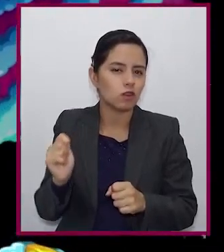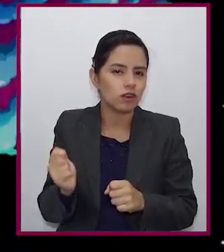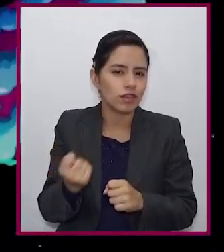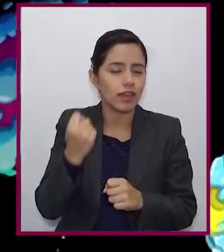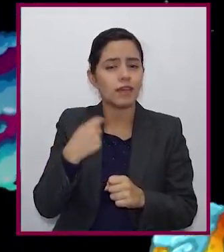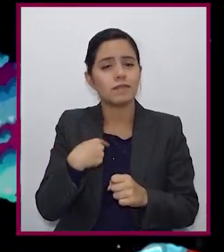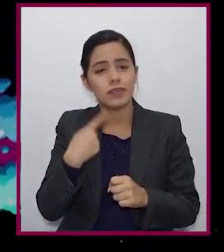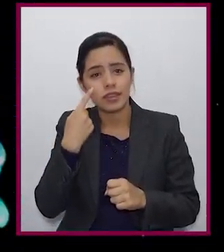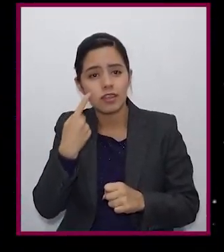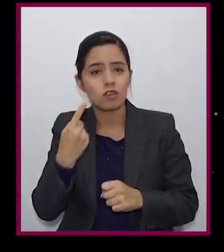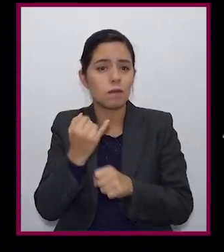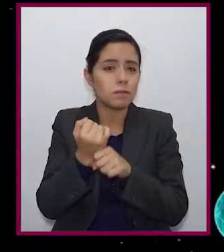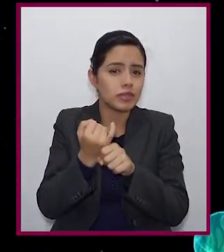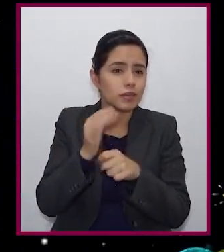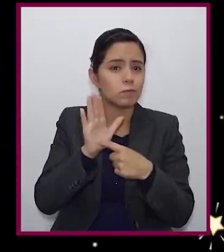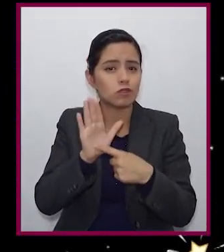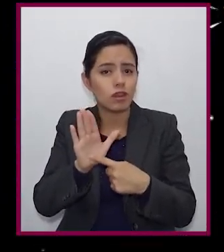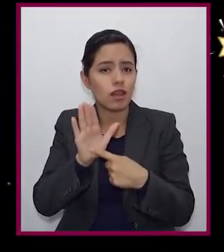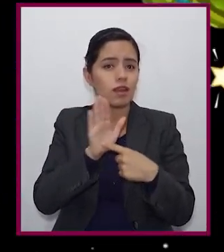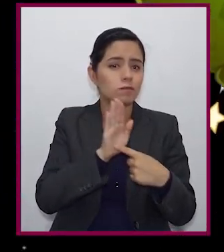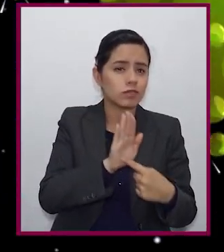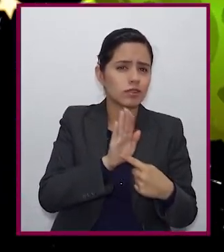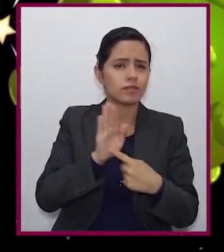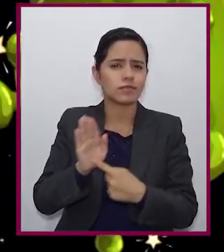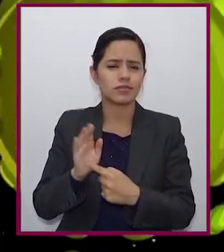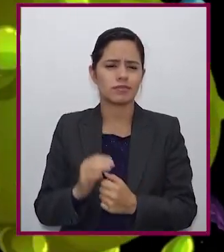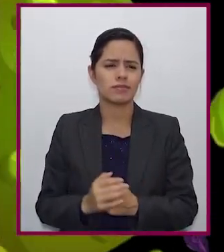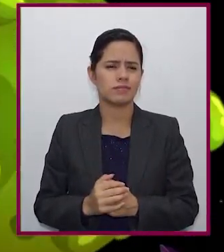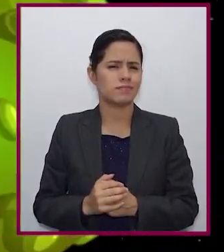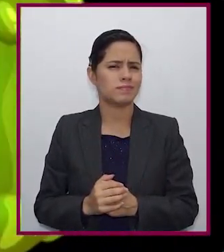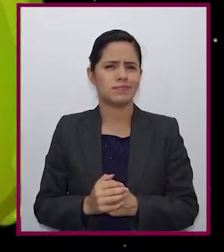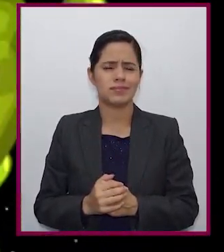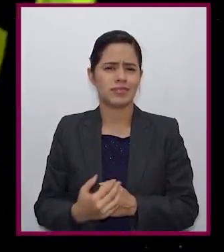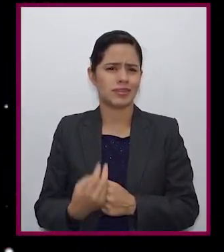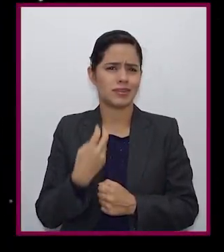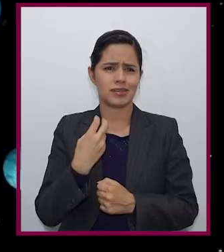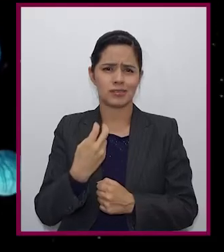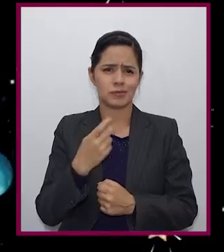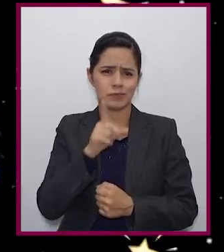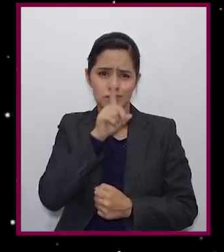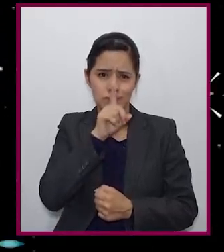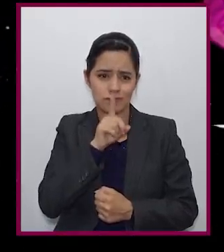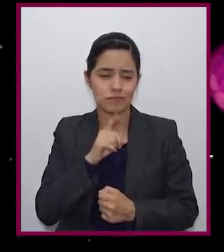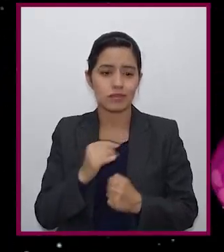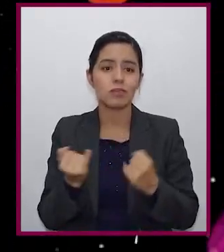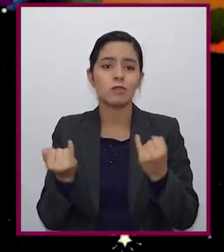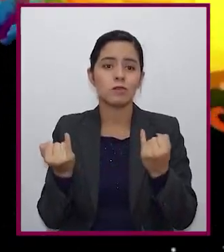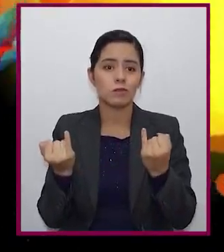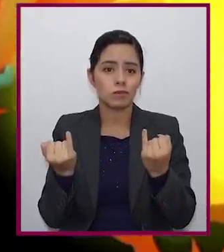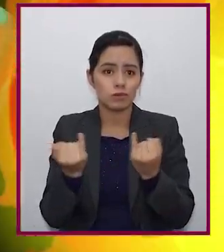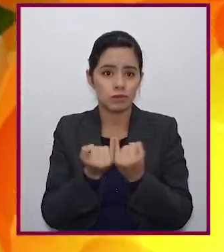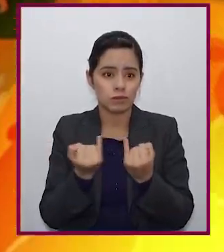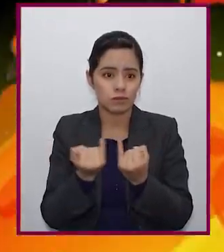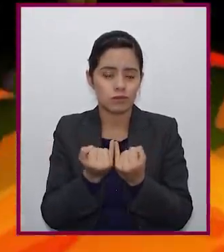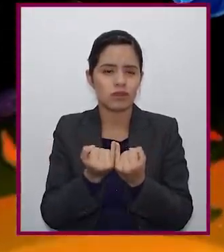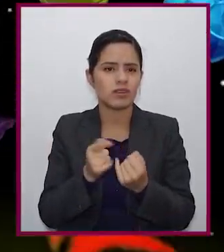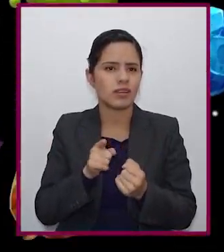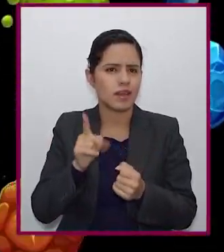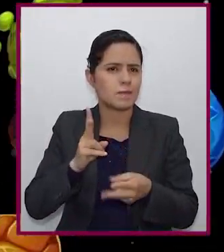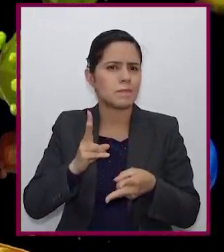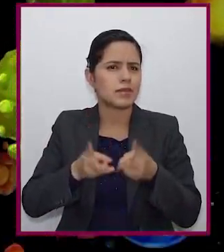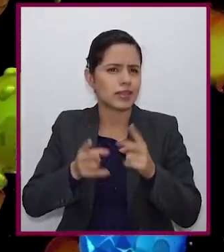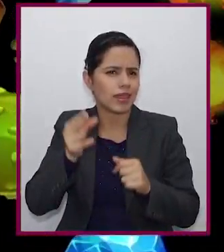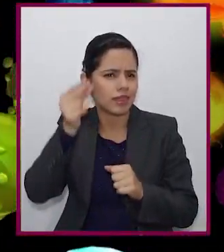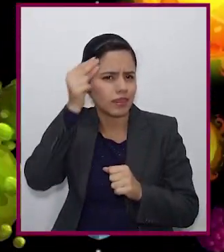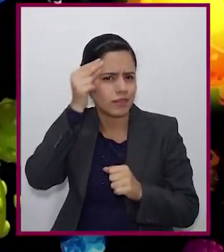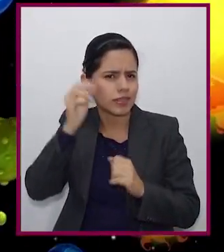yo investigué sobre aquello. Bah, pamplinas y paparruchas. También el he entrevistado hablando